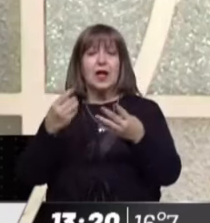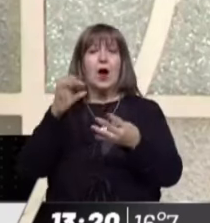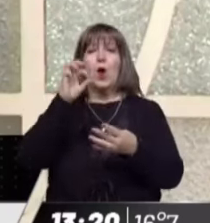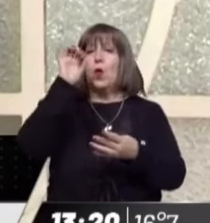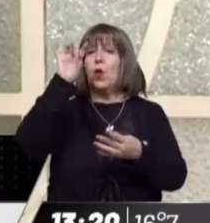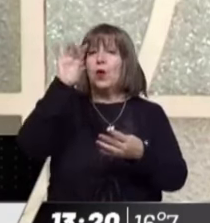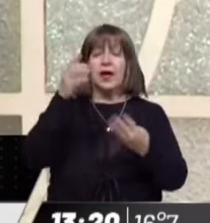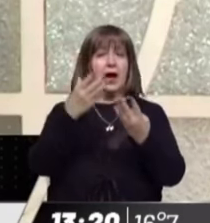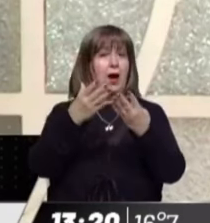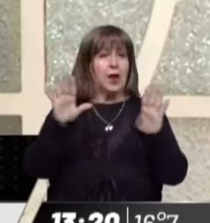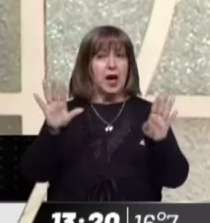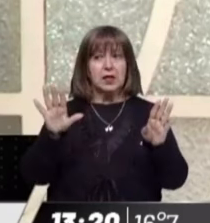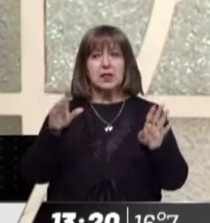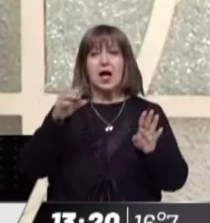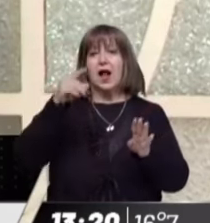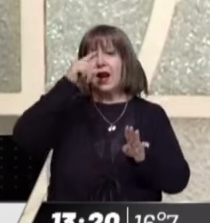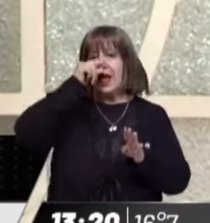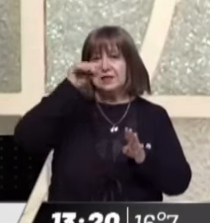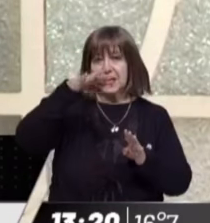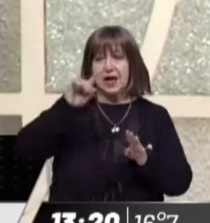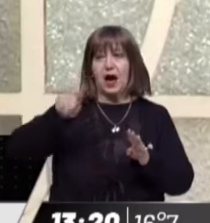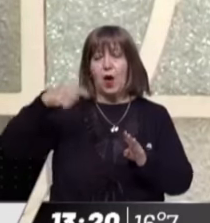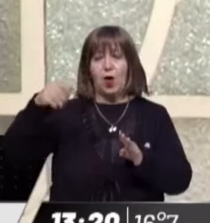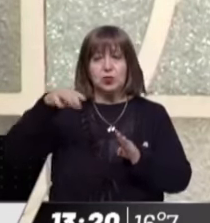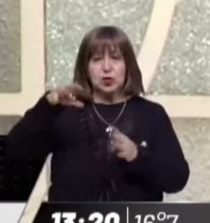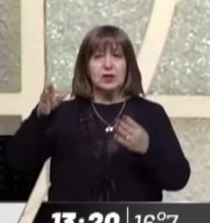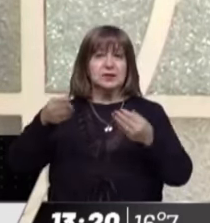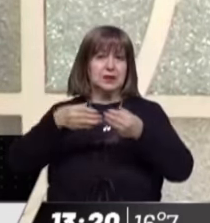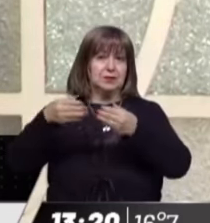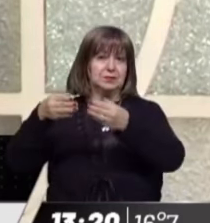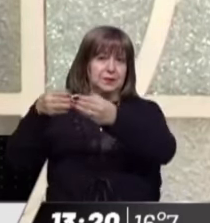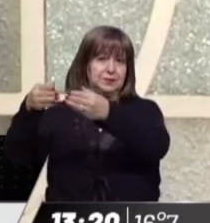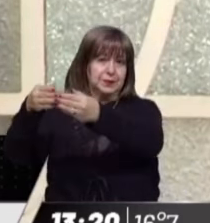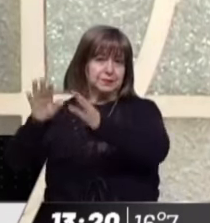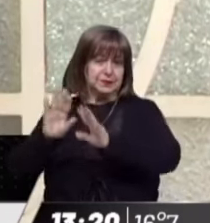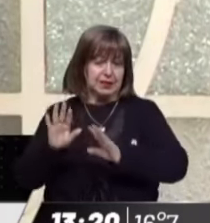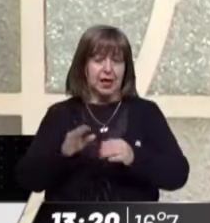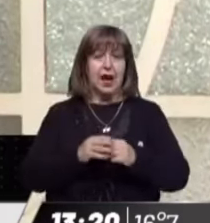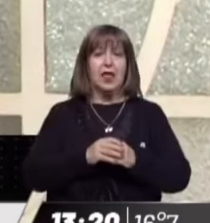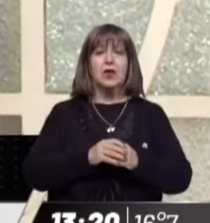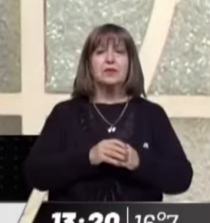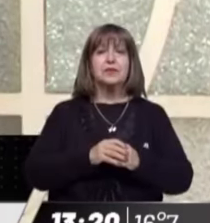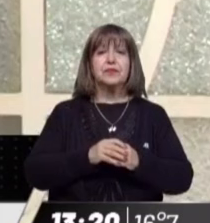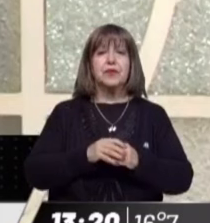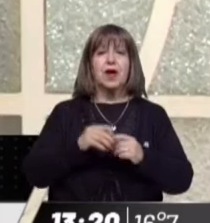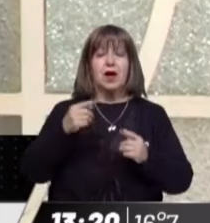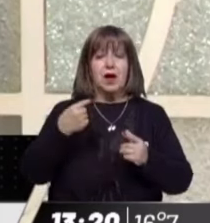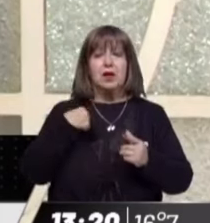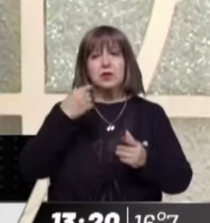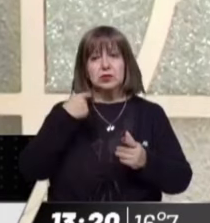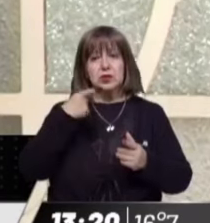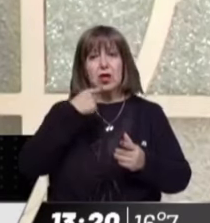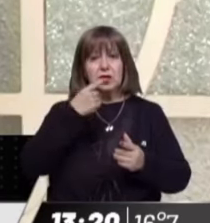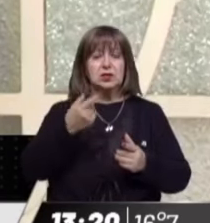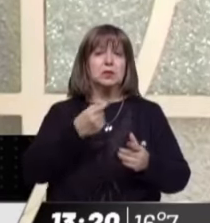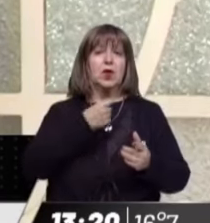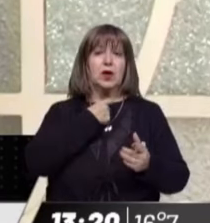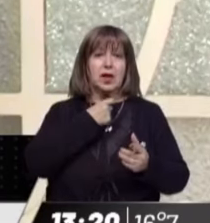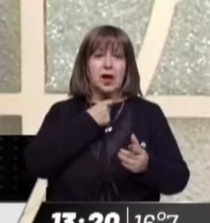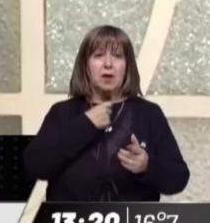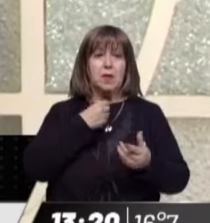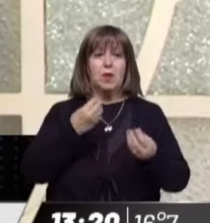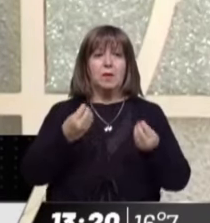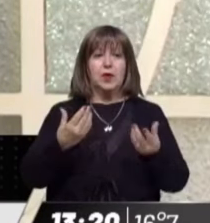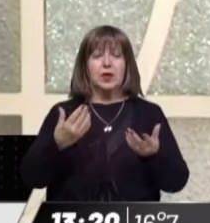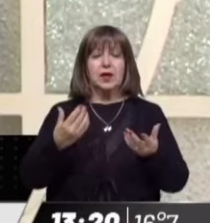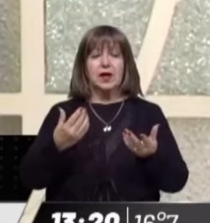la de La Cera, las otras estaban cerradas o no atendían ese día. Nos pusimos a disposición porque